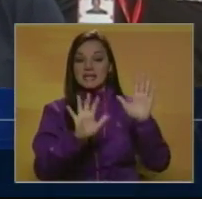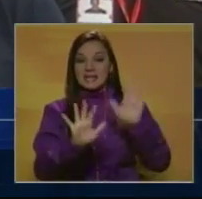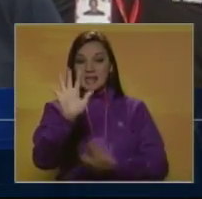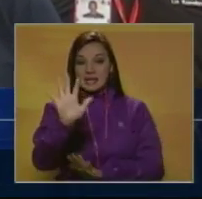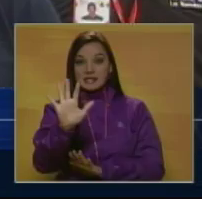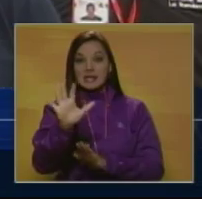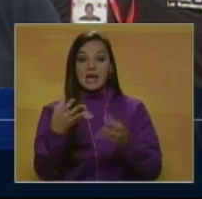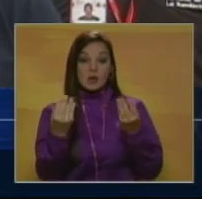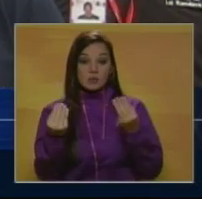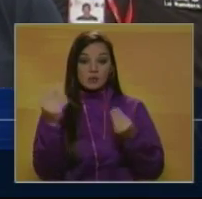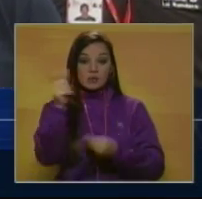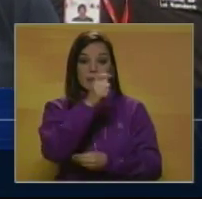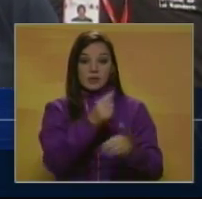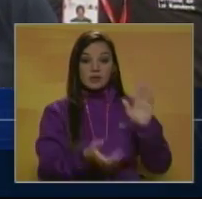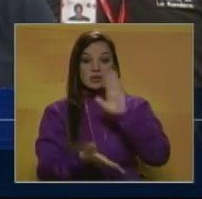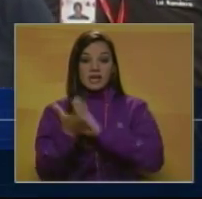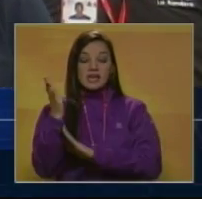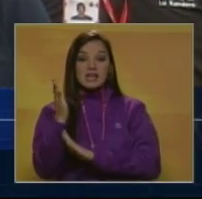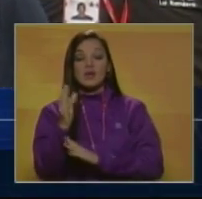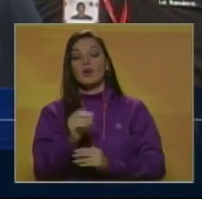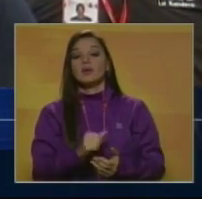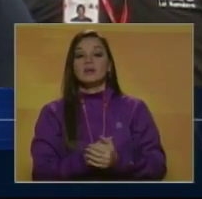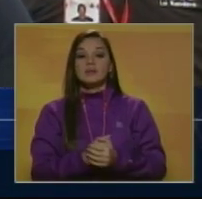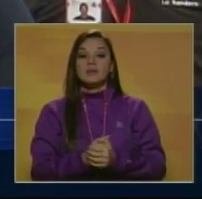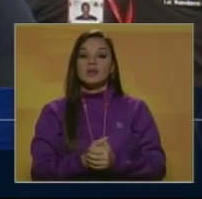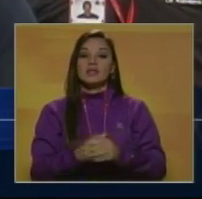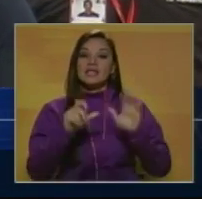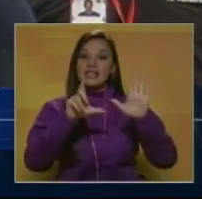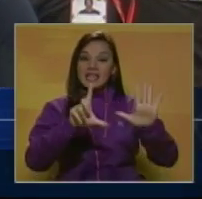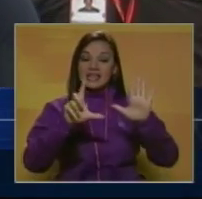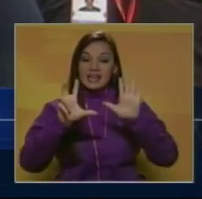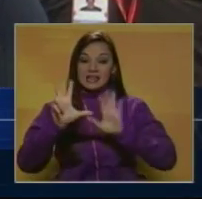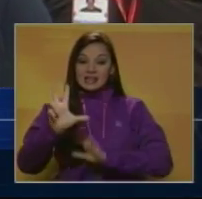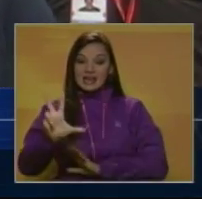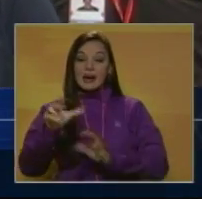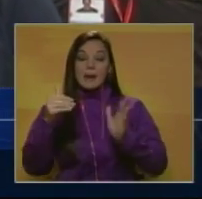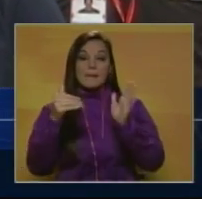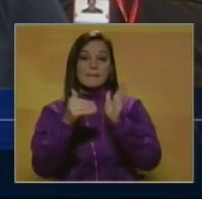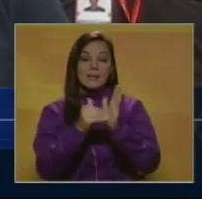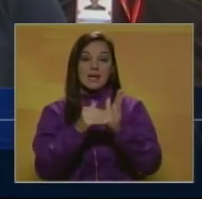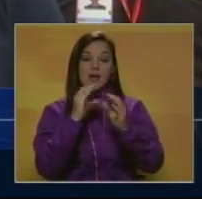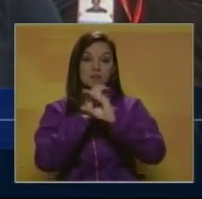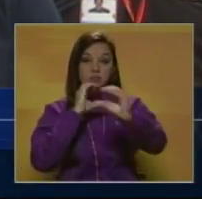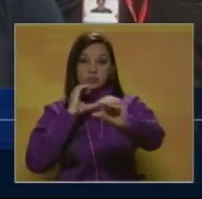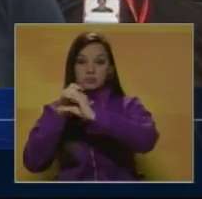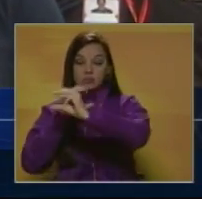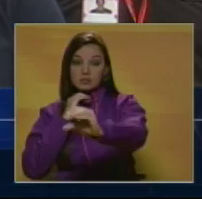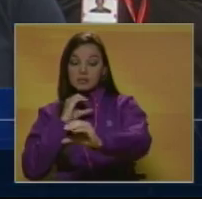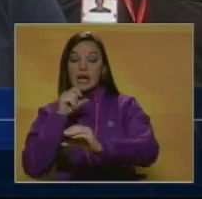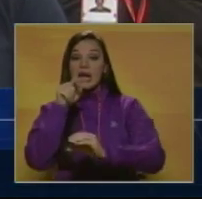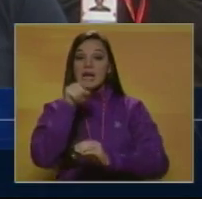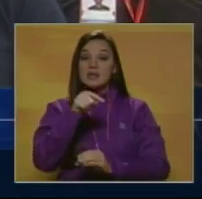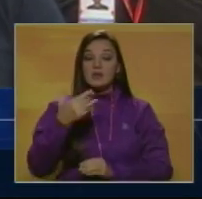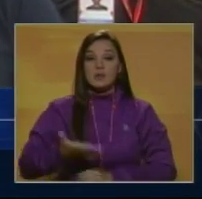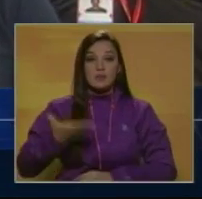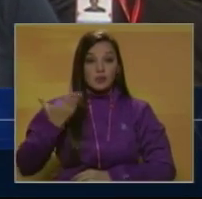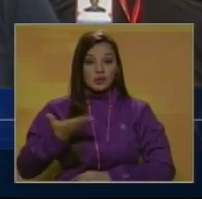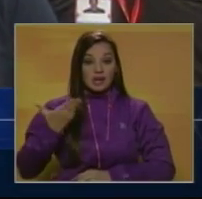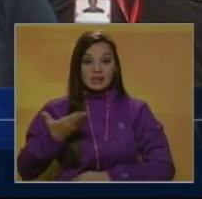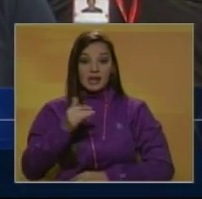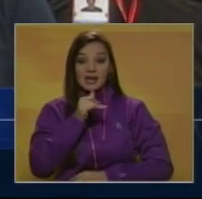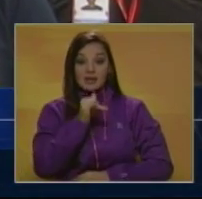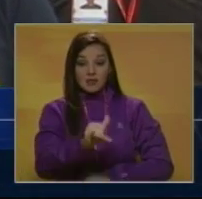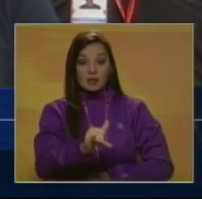1.288.042 usuarios, lo han realizado en 37.076 unidades de transporte y es un punto bien importante que han salido por este